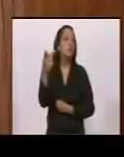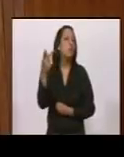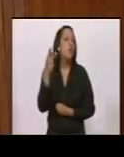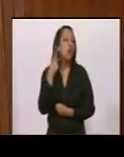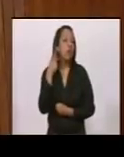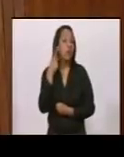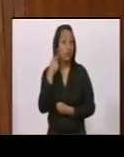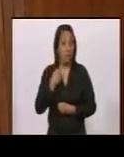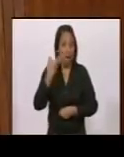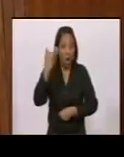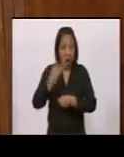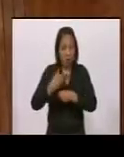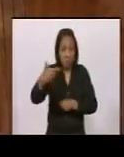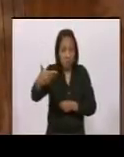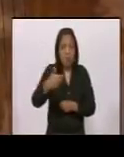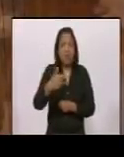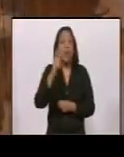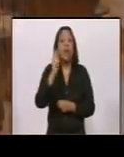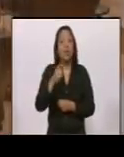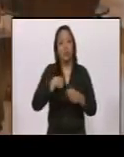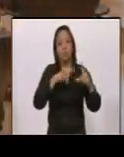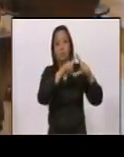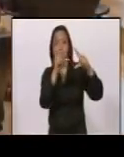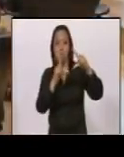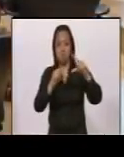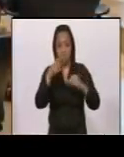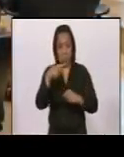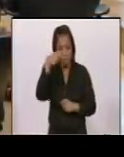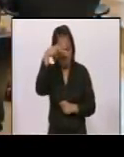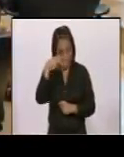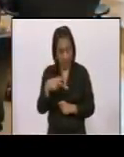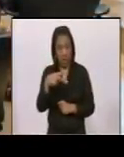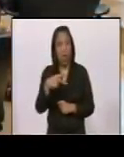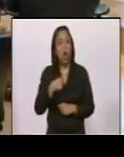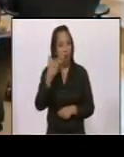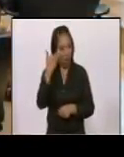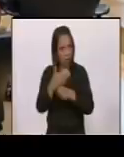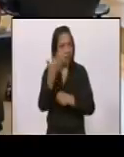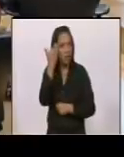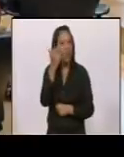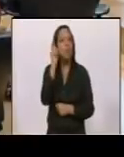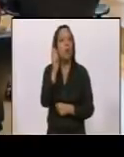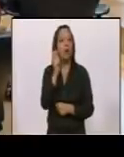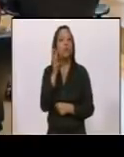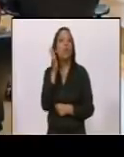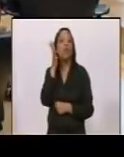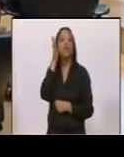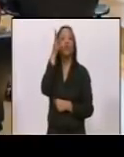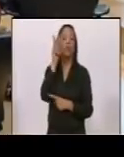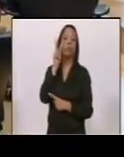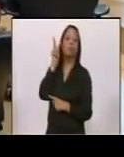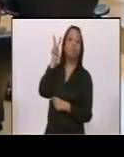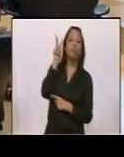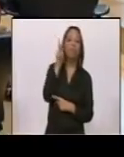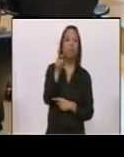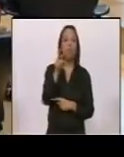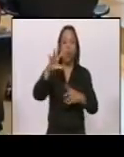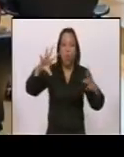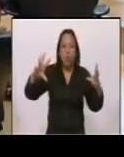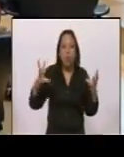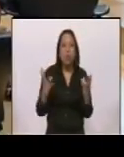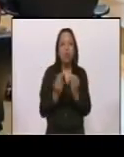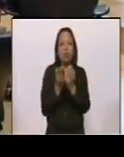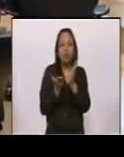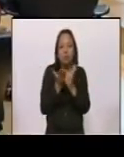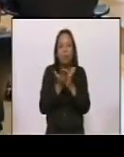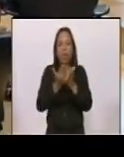exige en este momento nuestro país. Es tiempo de mirar hacia adelante, de construir,